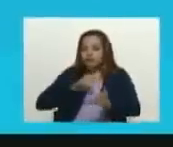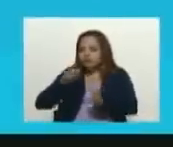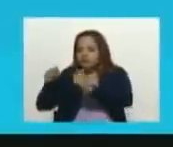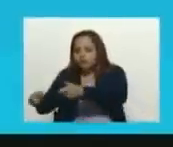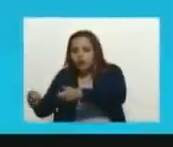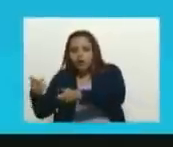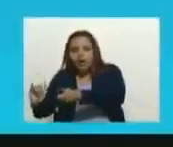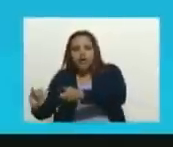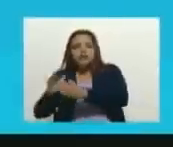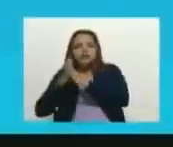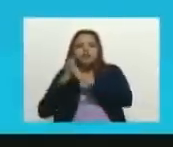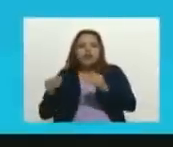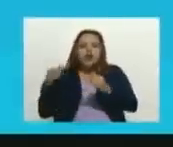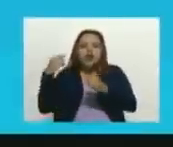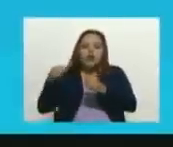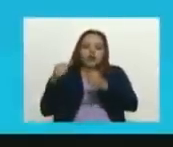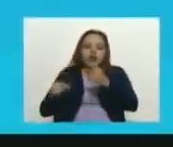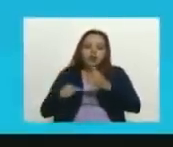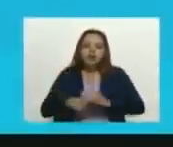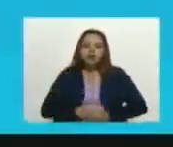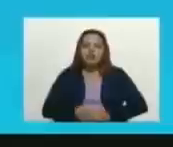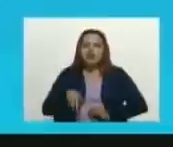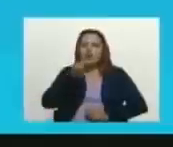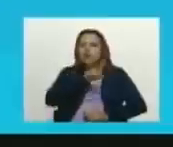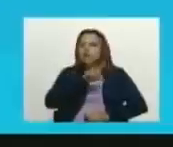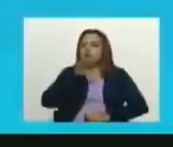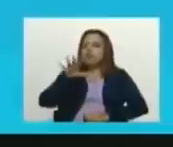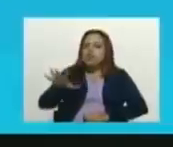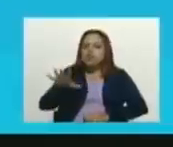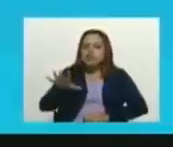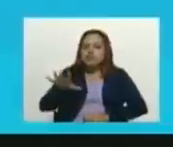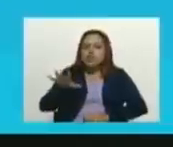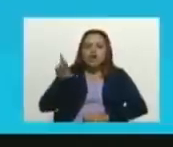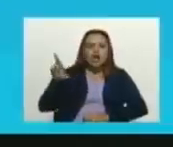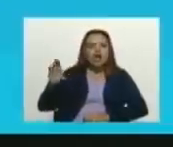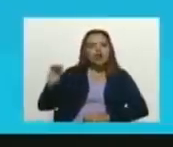traería todos sus accesorios con 15 romanos.